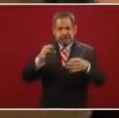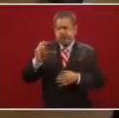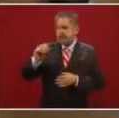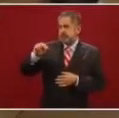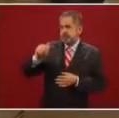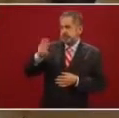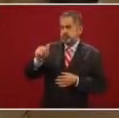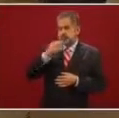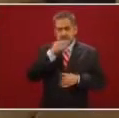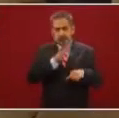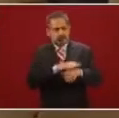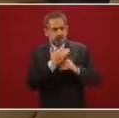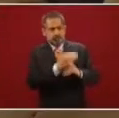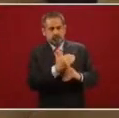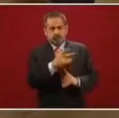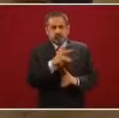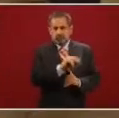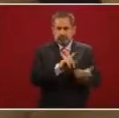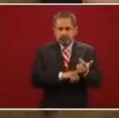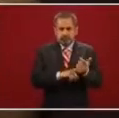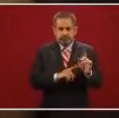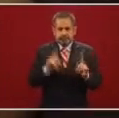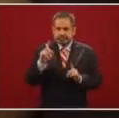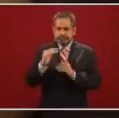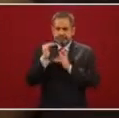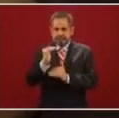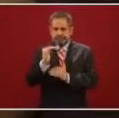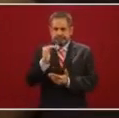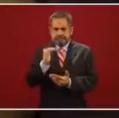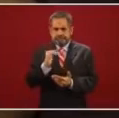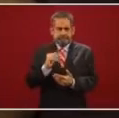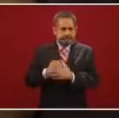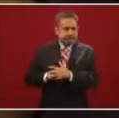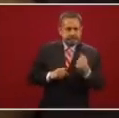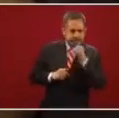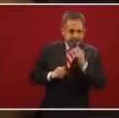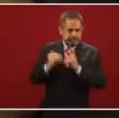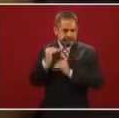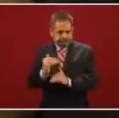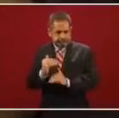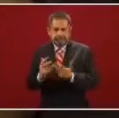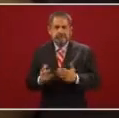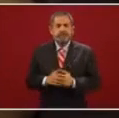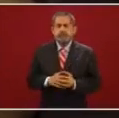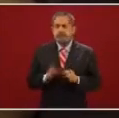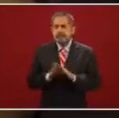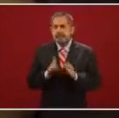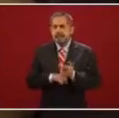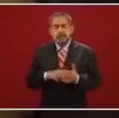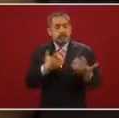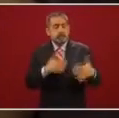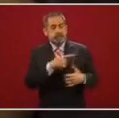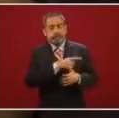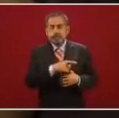le limita a la empresa la cantidad de agua a la que va a acceder? Por un lado. Por otro lado, ¿de qué forma la empresa